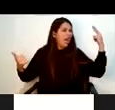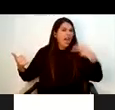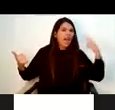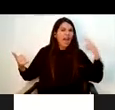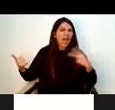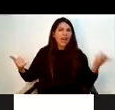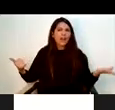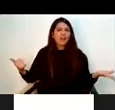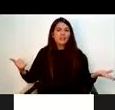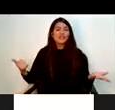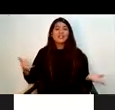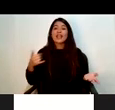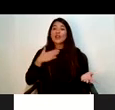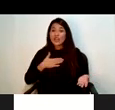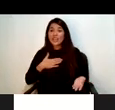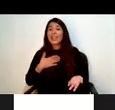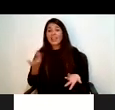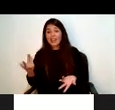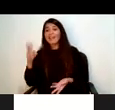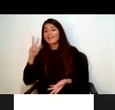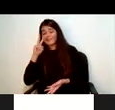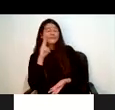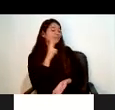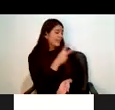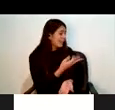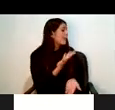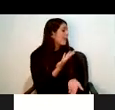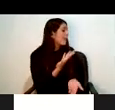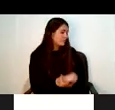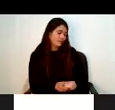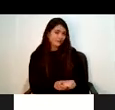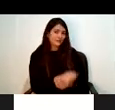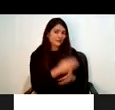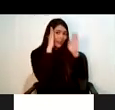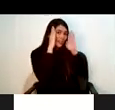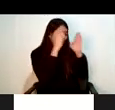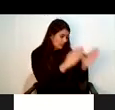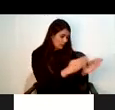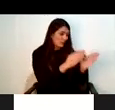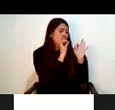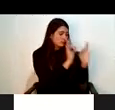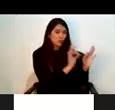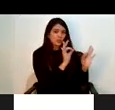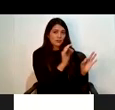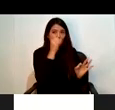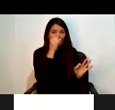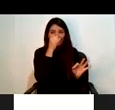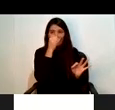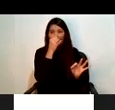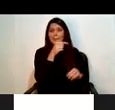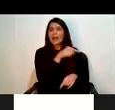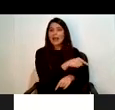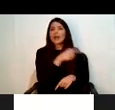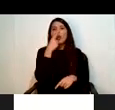claro, lo que quiere es llamar la atención de la mamá y que sea la atención exclusiva para él o